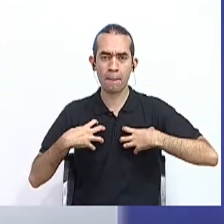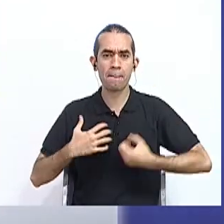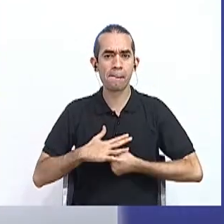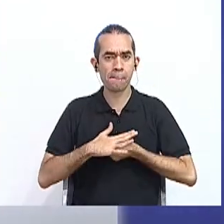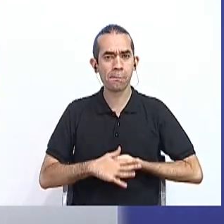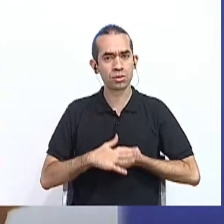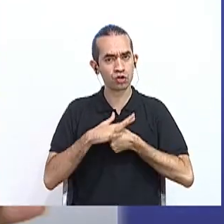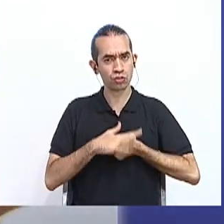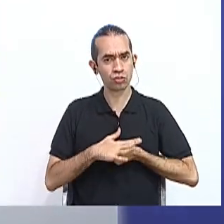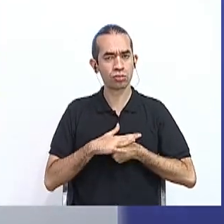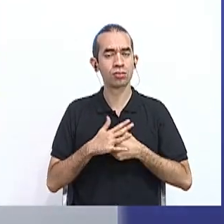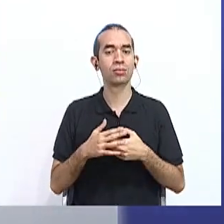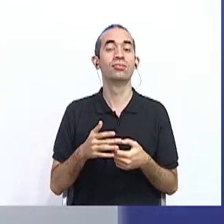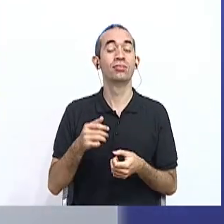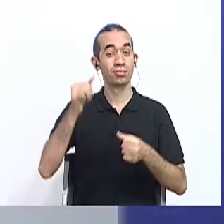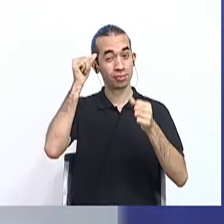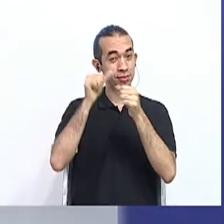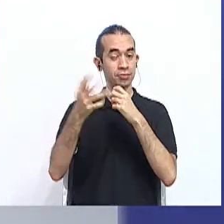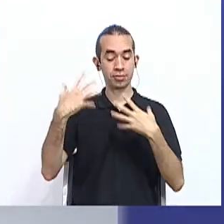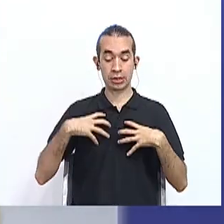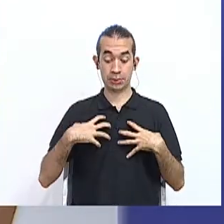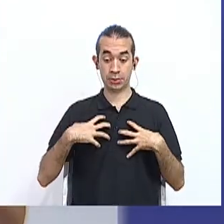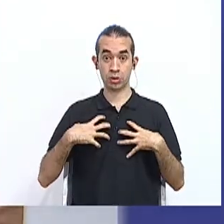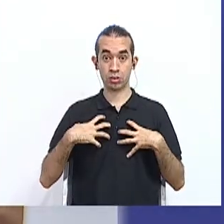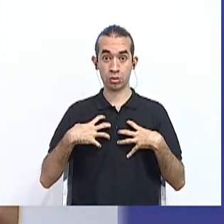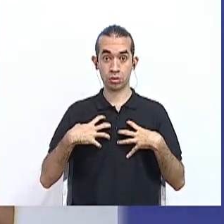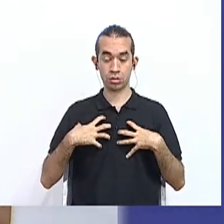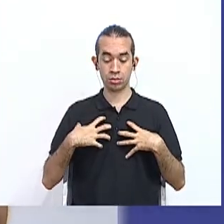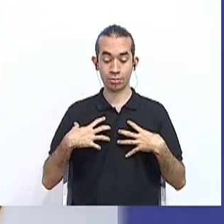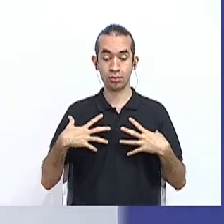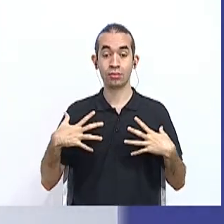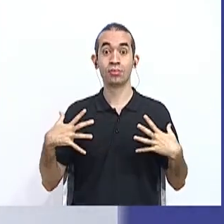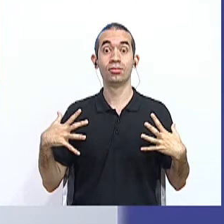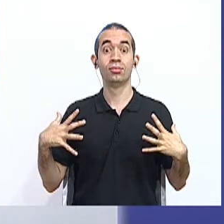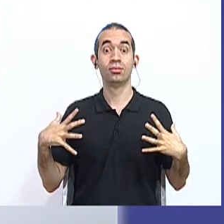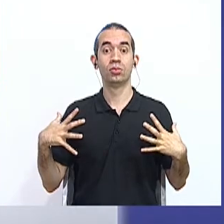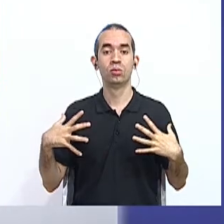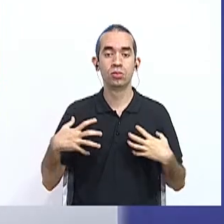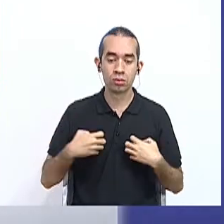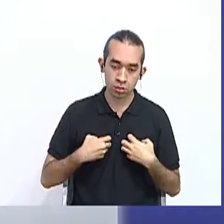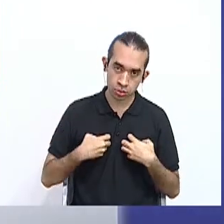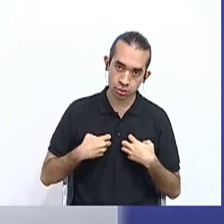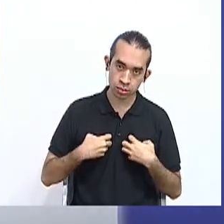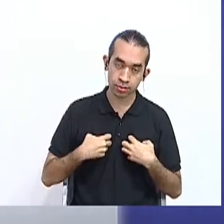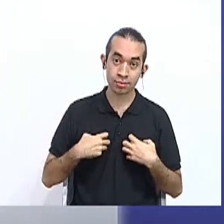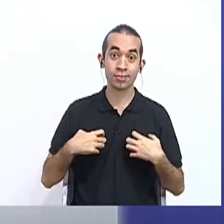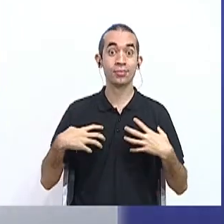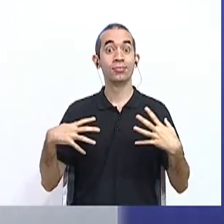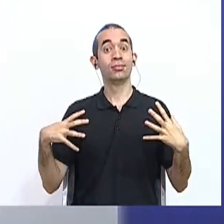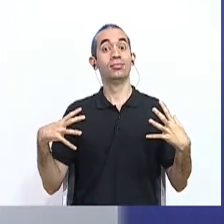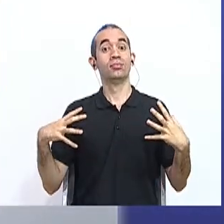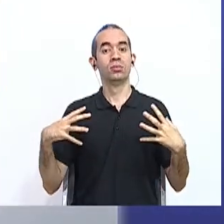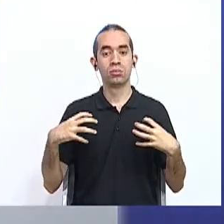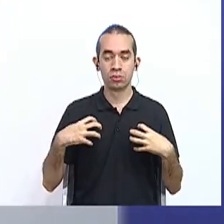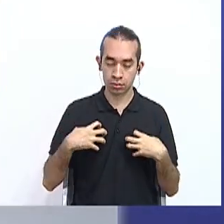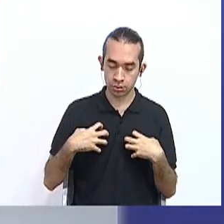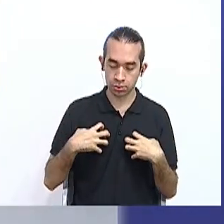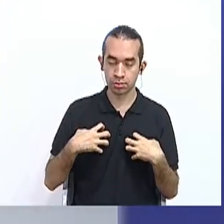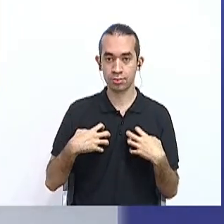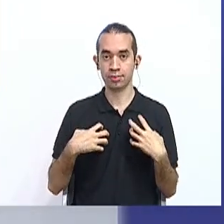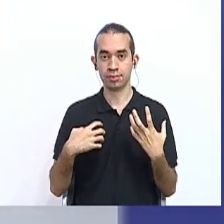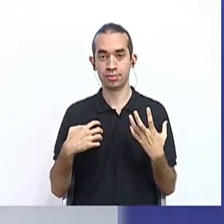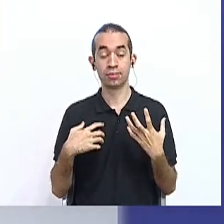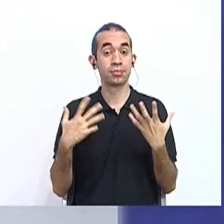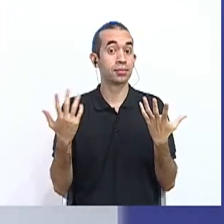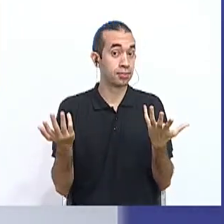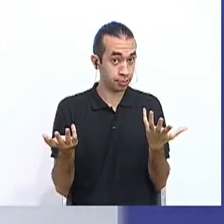presión? Porque ahora estábamos viendo cómo los pulmones aumentan de tamaño y disminuyen, ¿verdad? Durante la inhalación y la exhalación.